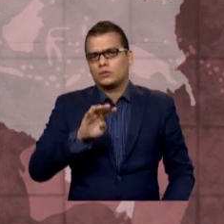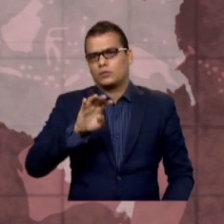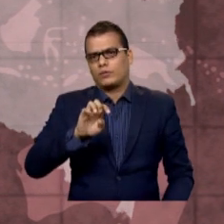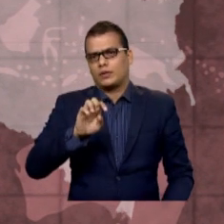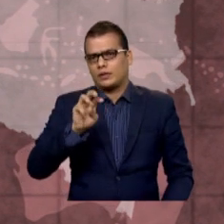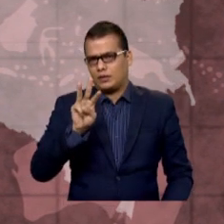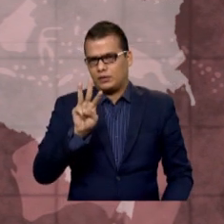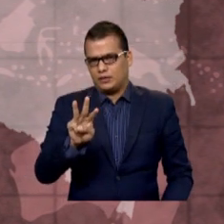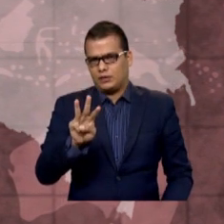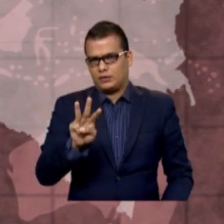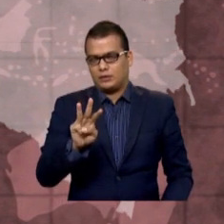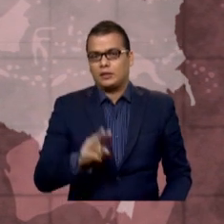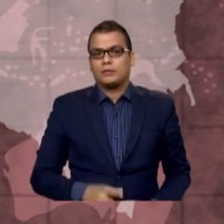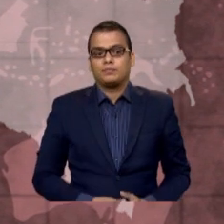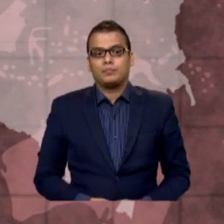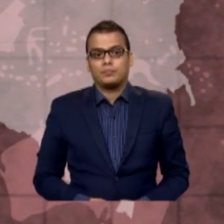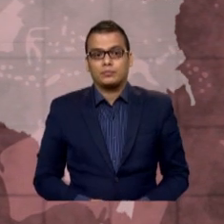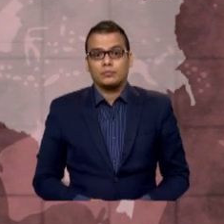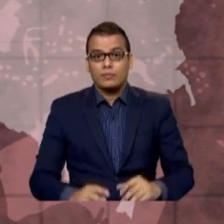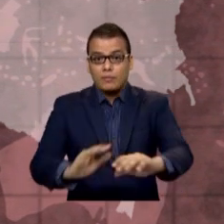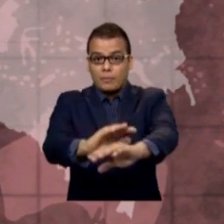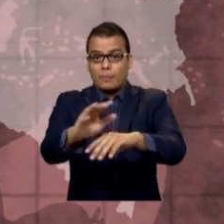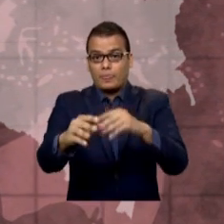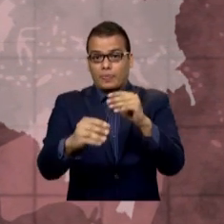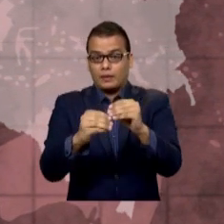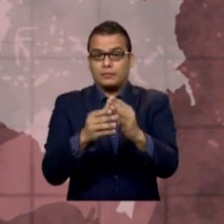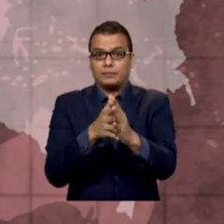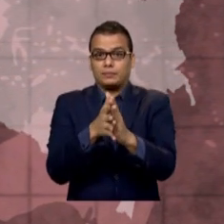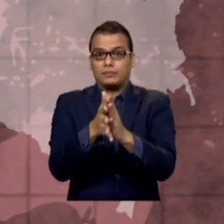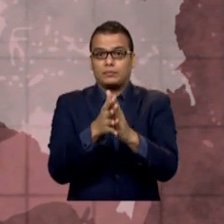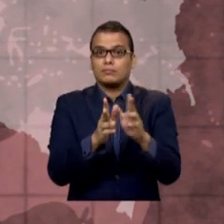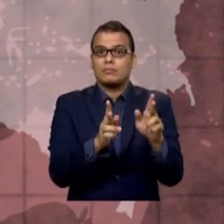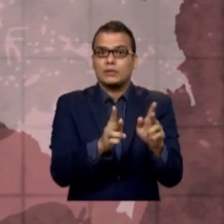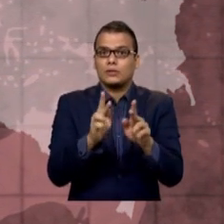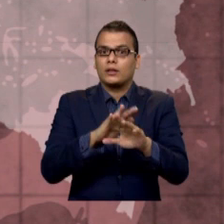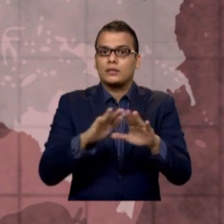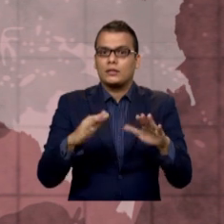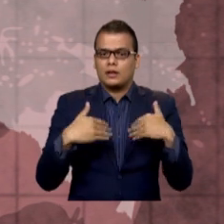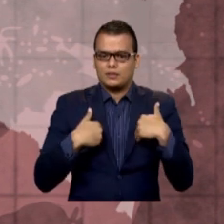producto del COVID-19. La buena noticia está por los recuperados.